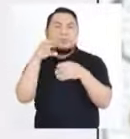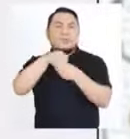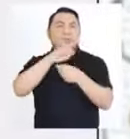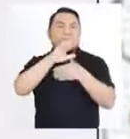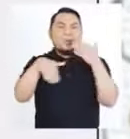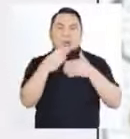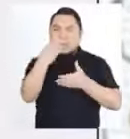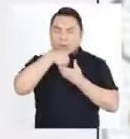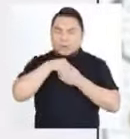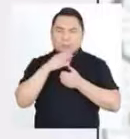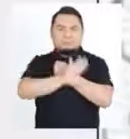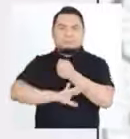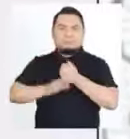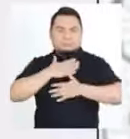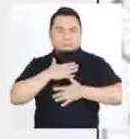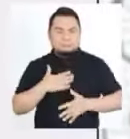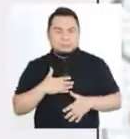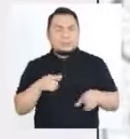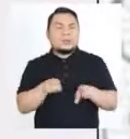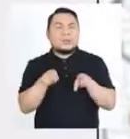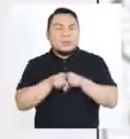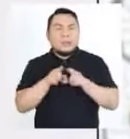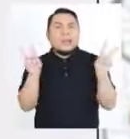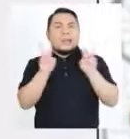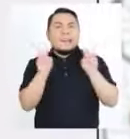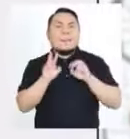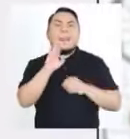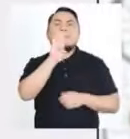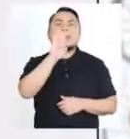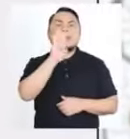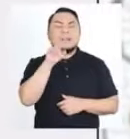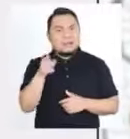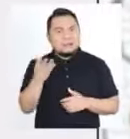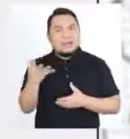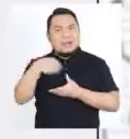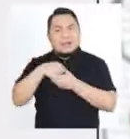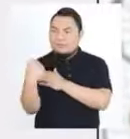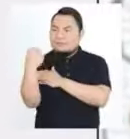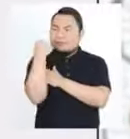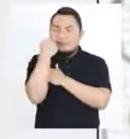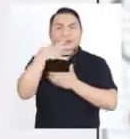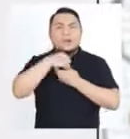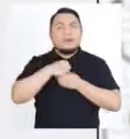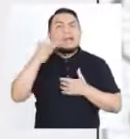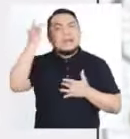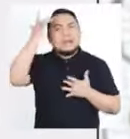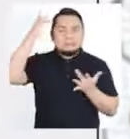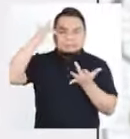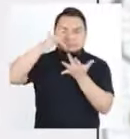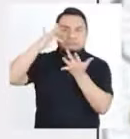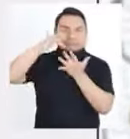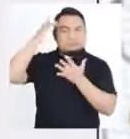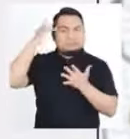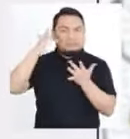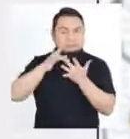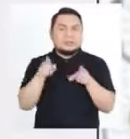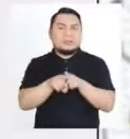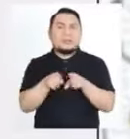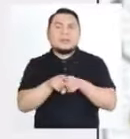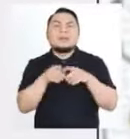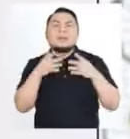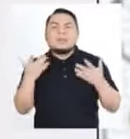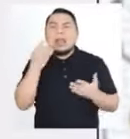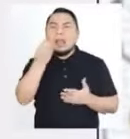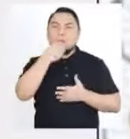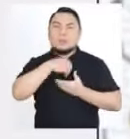favorece al sistema inmunitario y aporta el complejo vitamínico B, que fortalece al sistema nervioso al contener